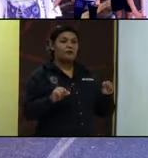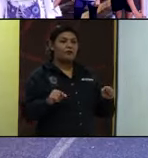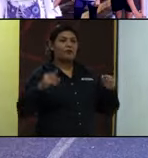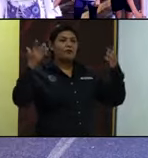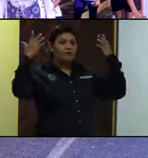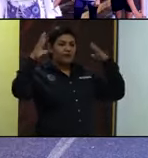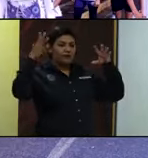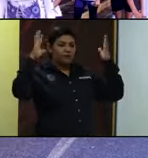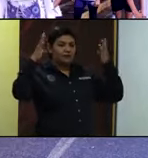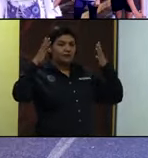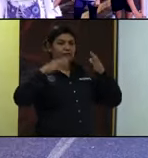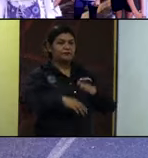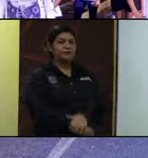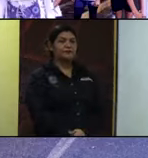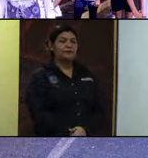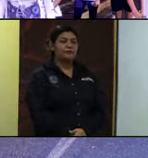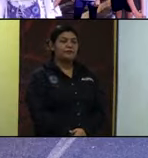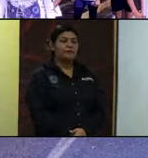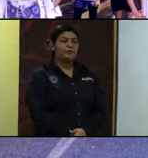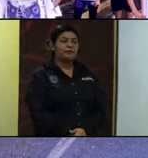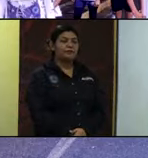también, fuerte aplauso para ellos.